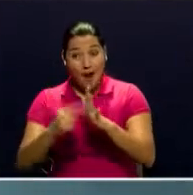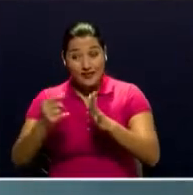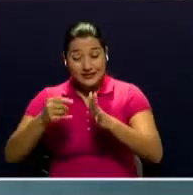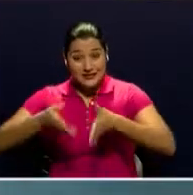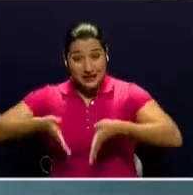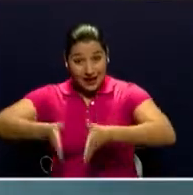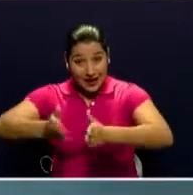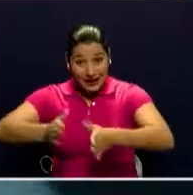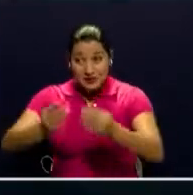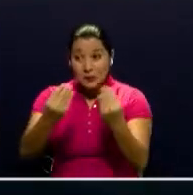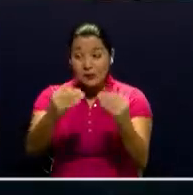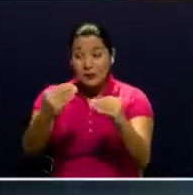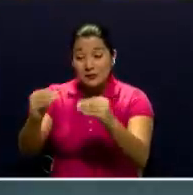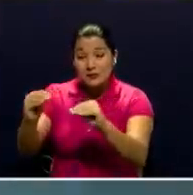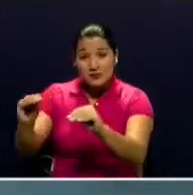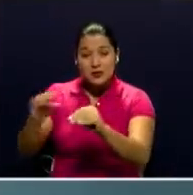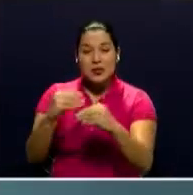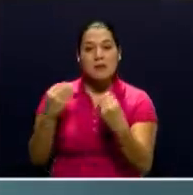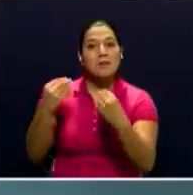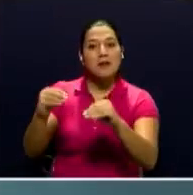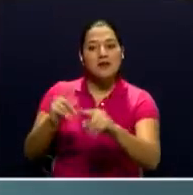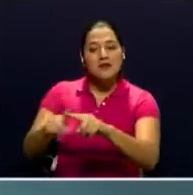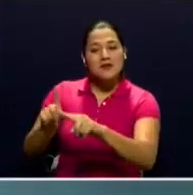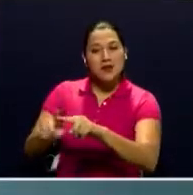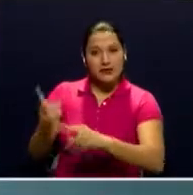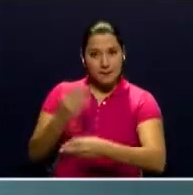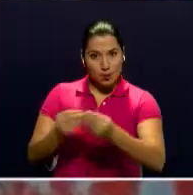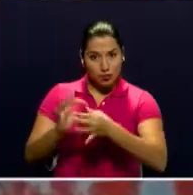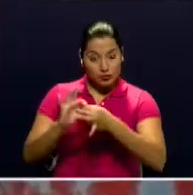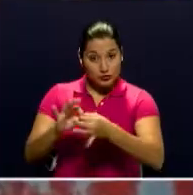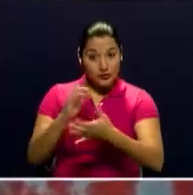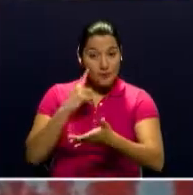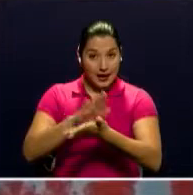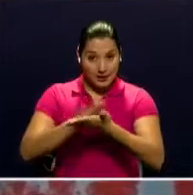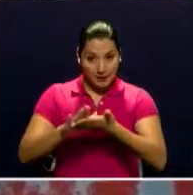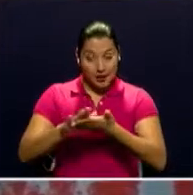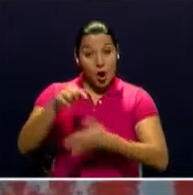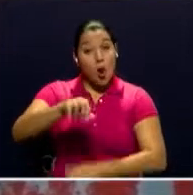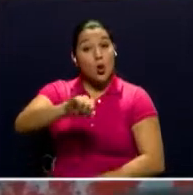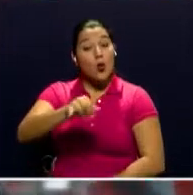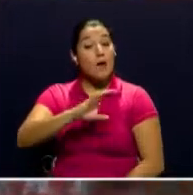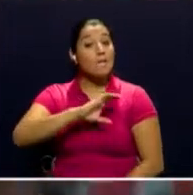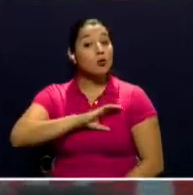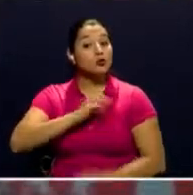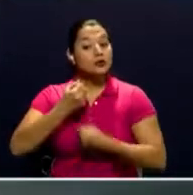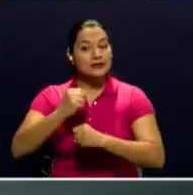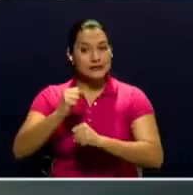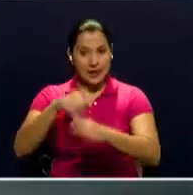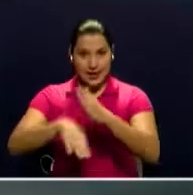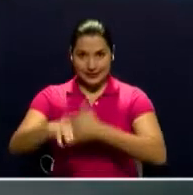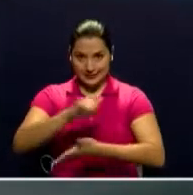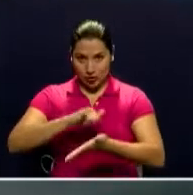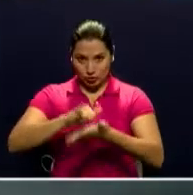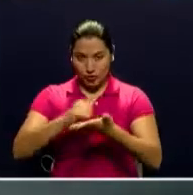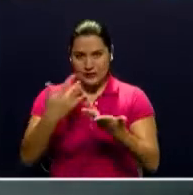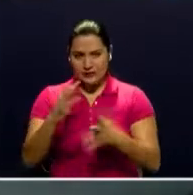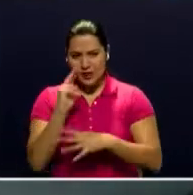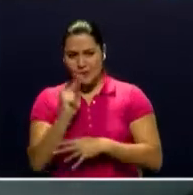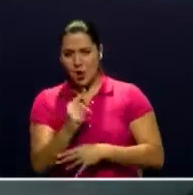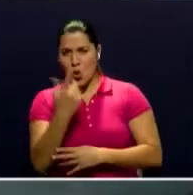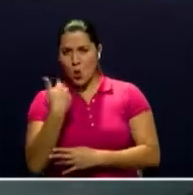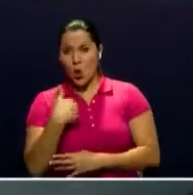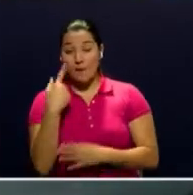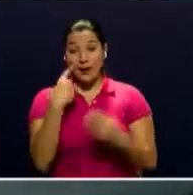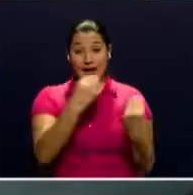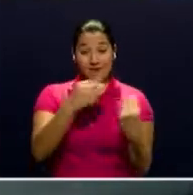San José, donde ofrecen todo tipo de variedad de productos de higiene. Este jueves la Policía Municipal de San José encontró a un hombre que estaba